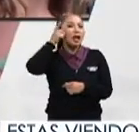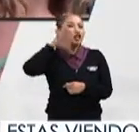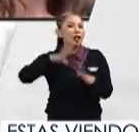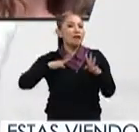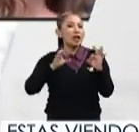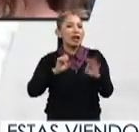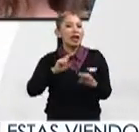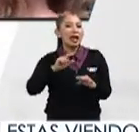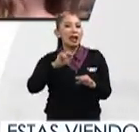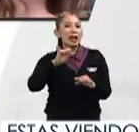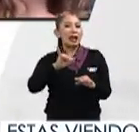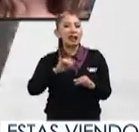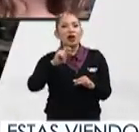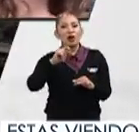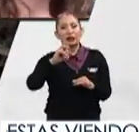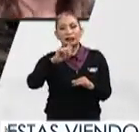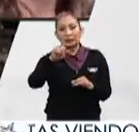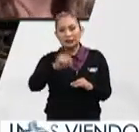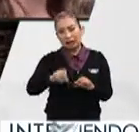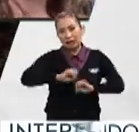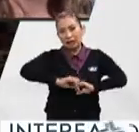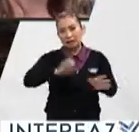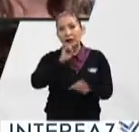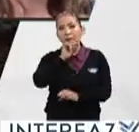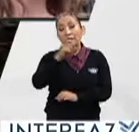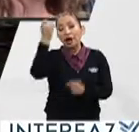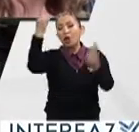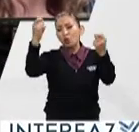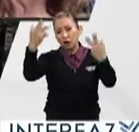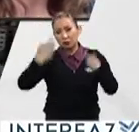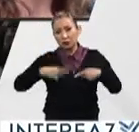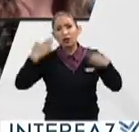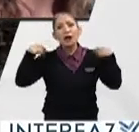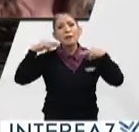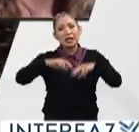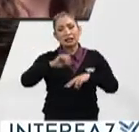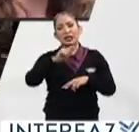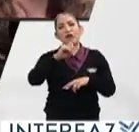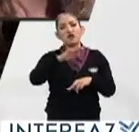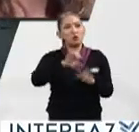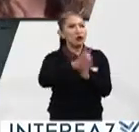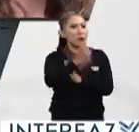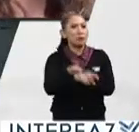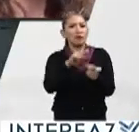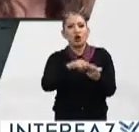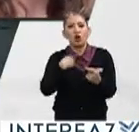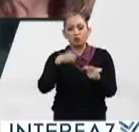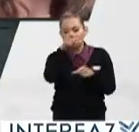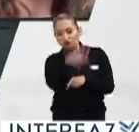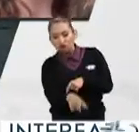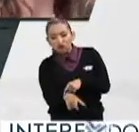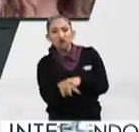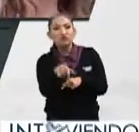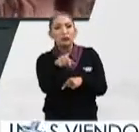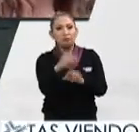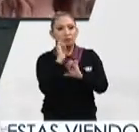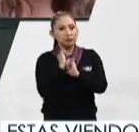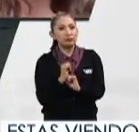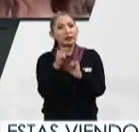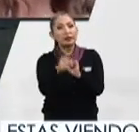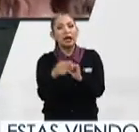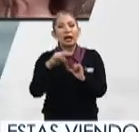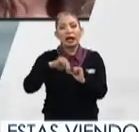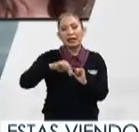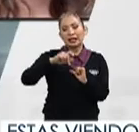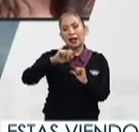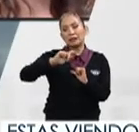de la Fundación Ili Ortiz, y por supuesto de algunos representantes de Stanford, como lo es la persona encargada de los